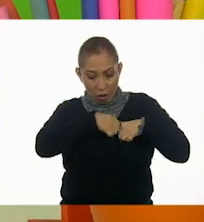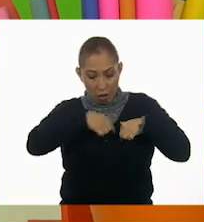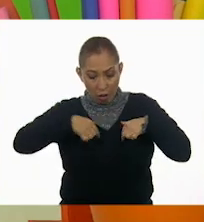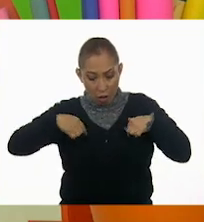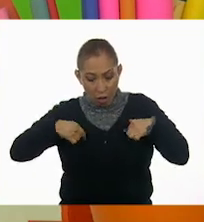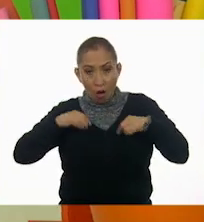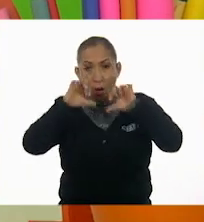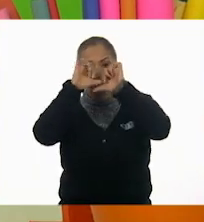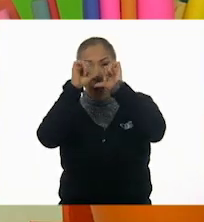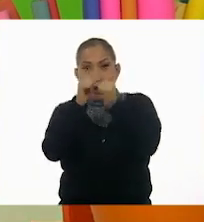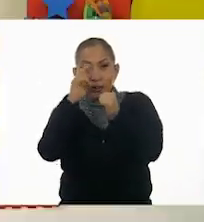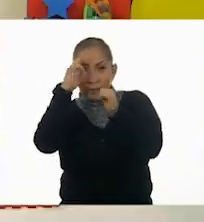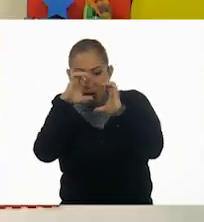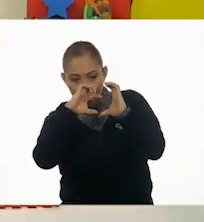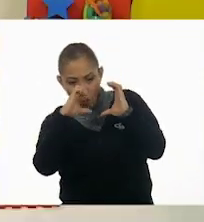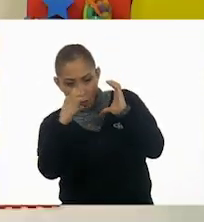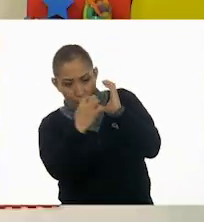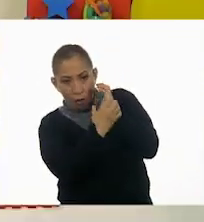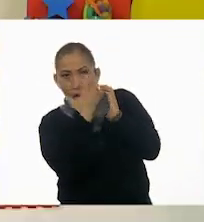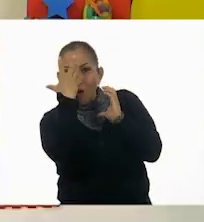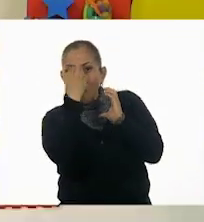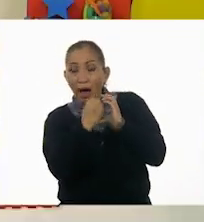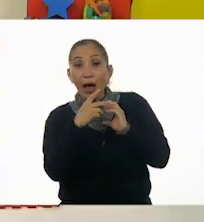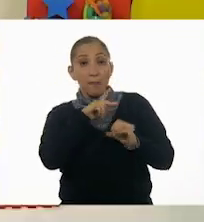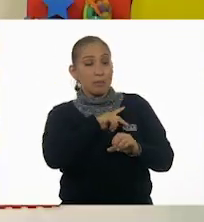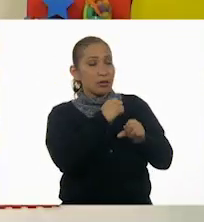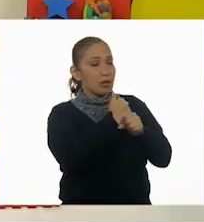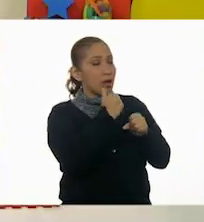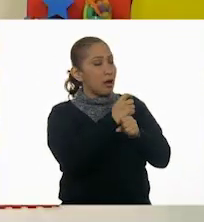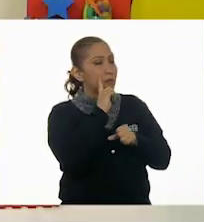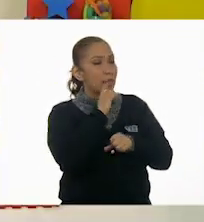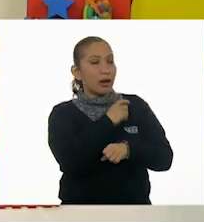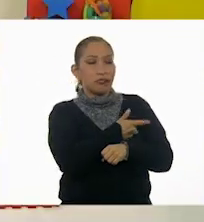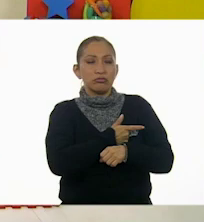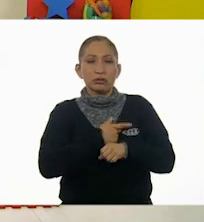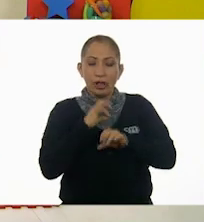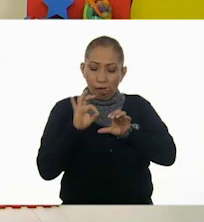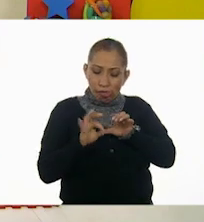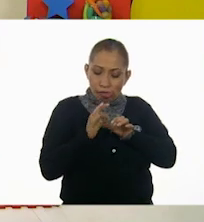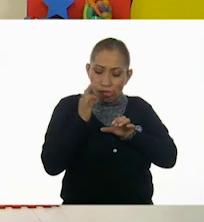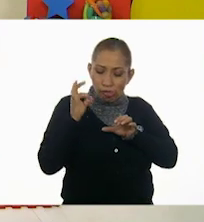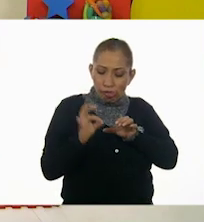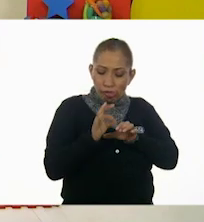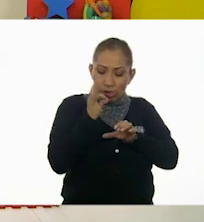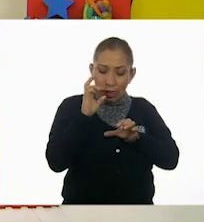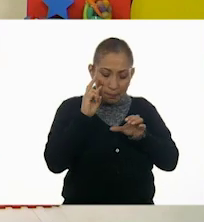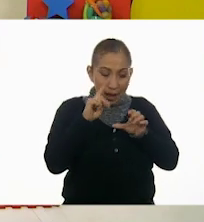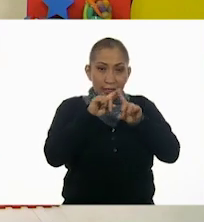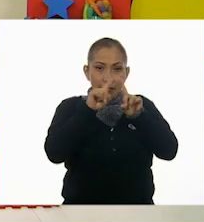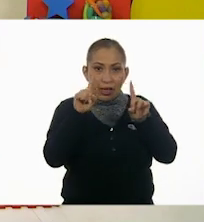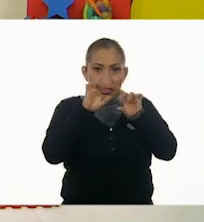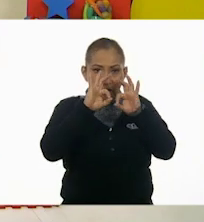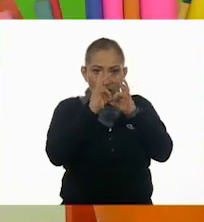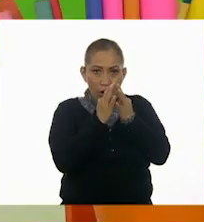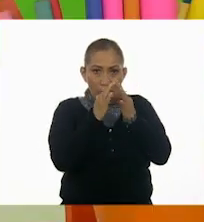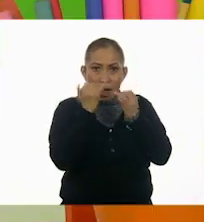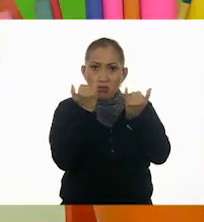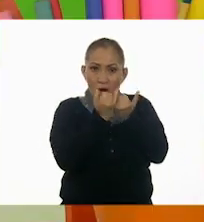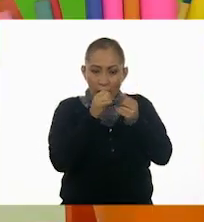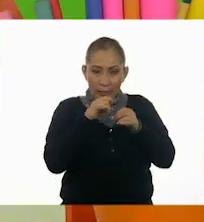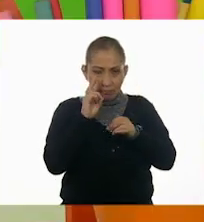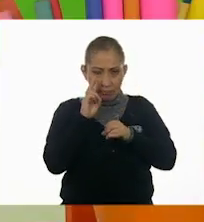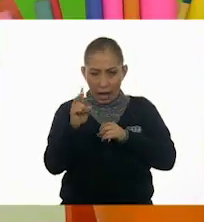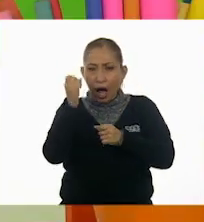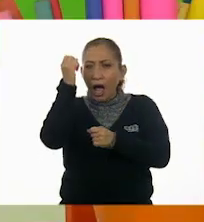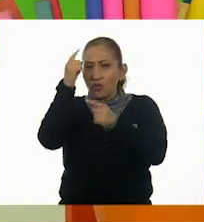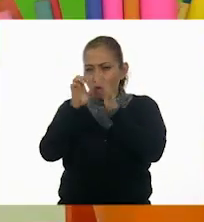en la artesanía mexicana. A mi abuela le encanta bordar y lo hace siguiendo distintos patrones.